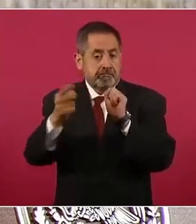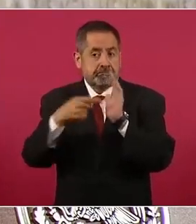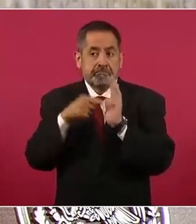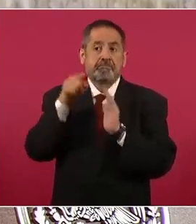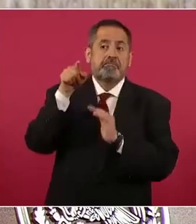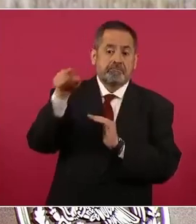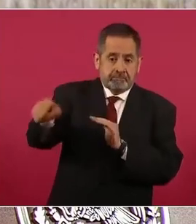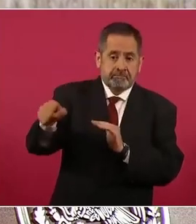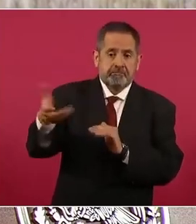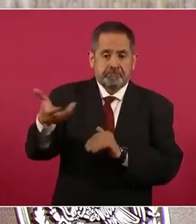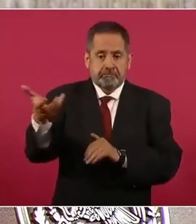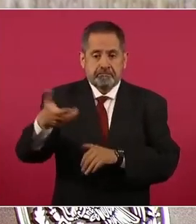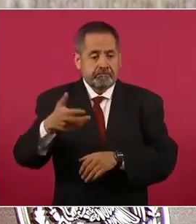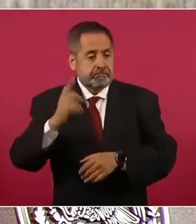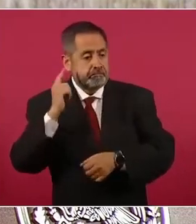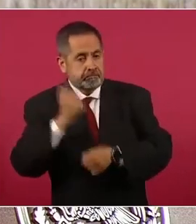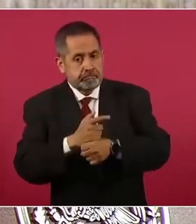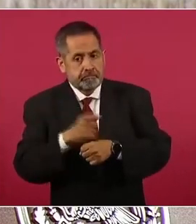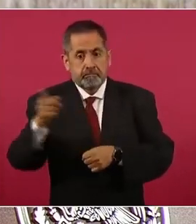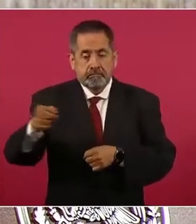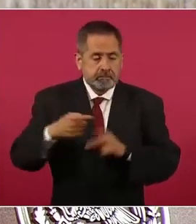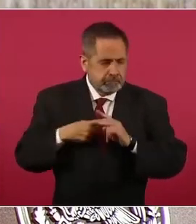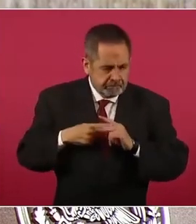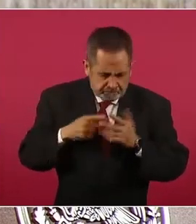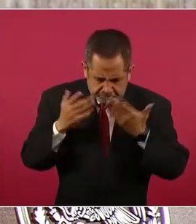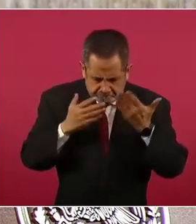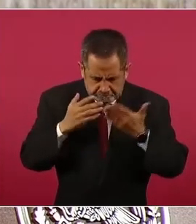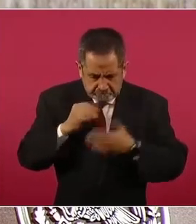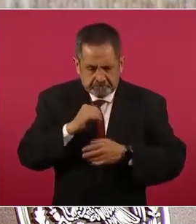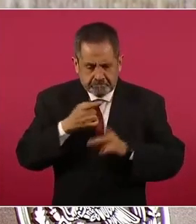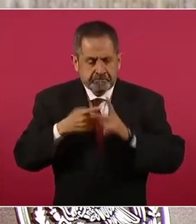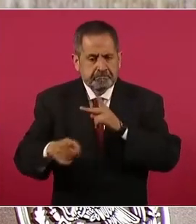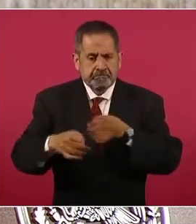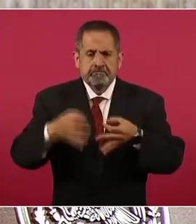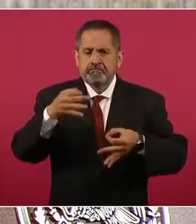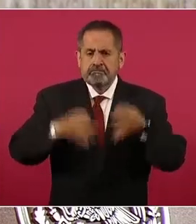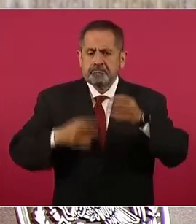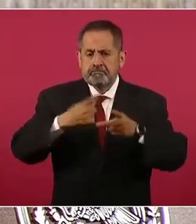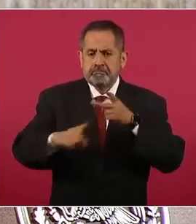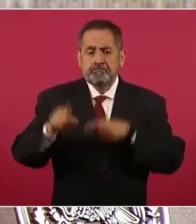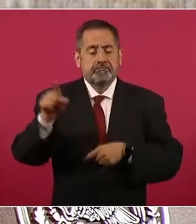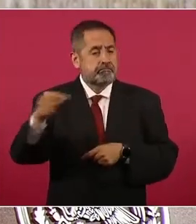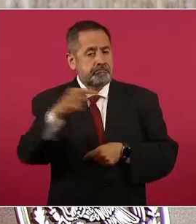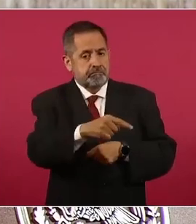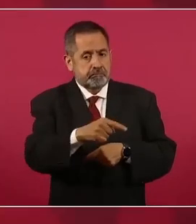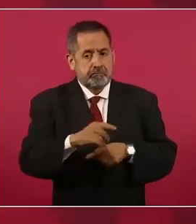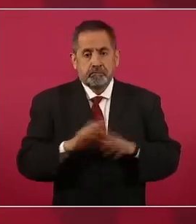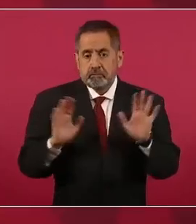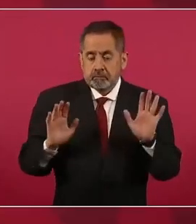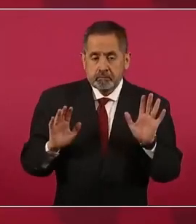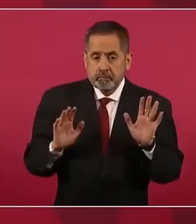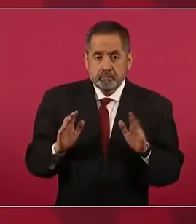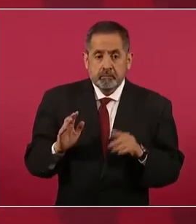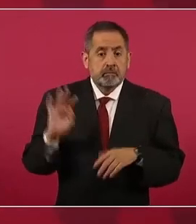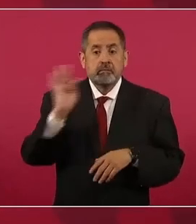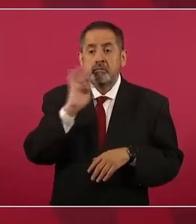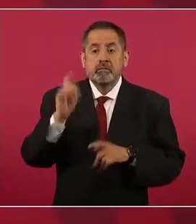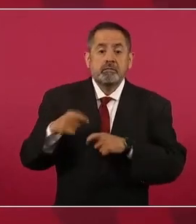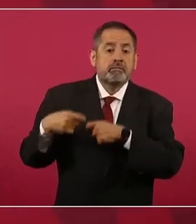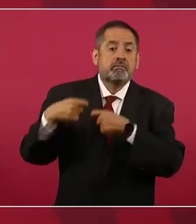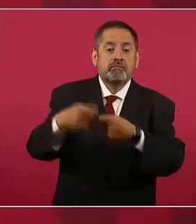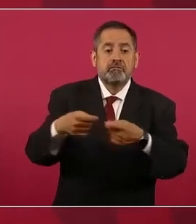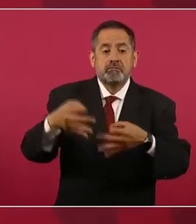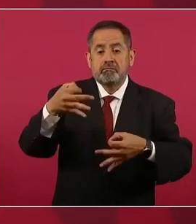momento de judicializar una causa. Mientras no haya judicialización de una